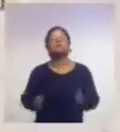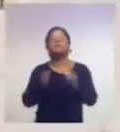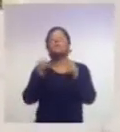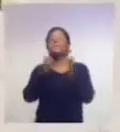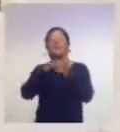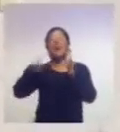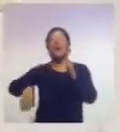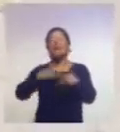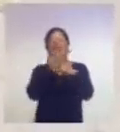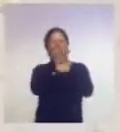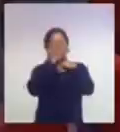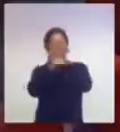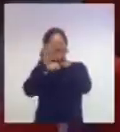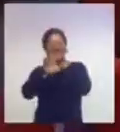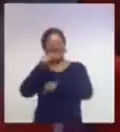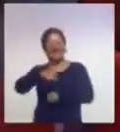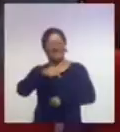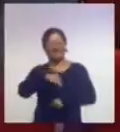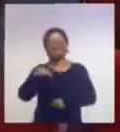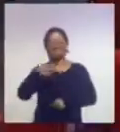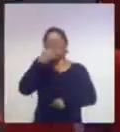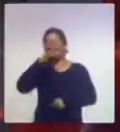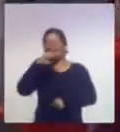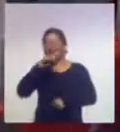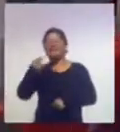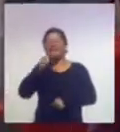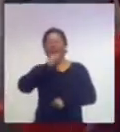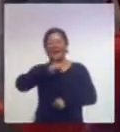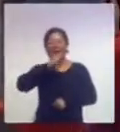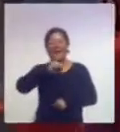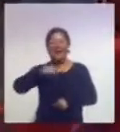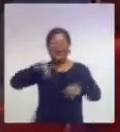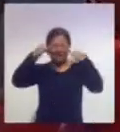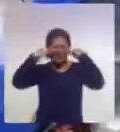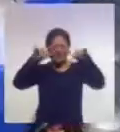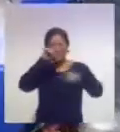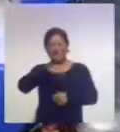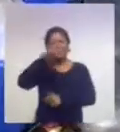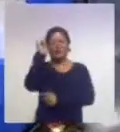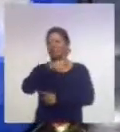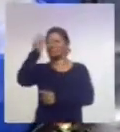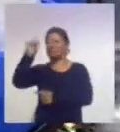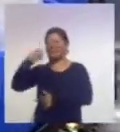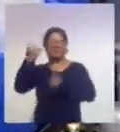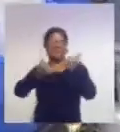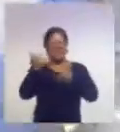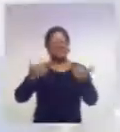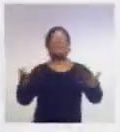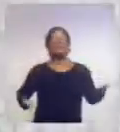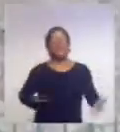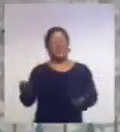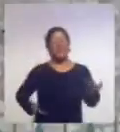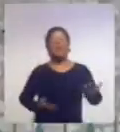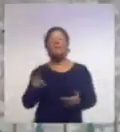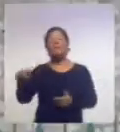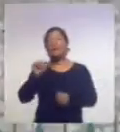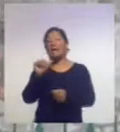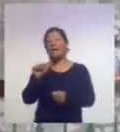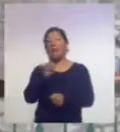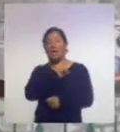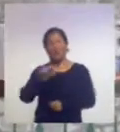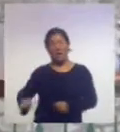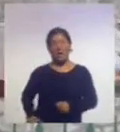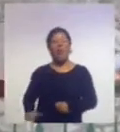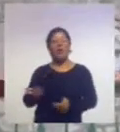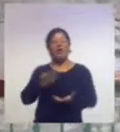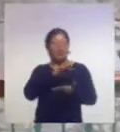los chivarrudos como patrimonio cultural inmaterial, para lo que el ayuntamiento ha hecho los trámites necesarios. A todos los